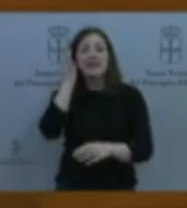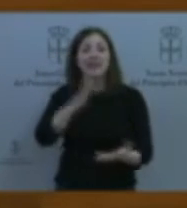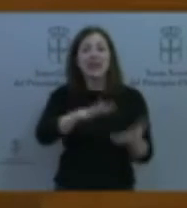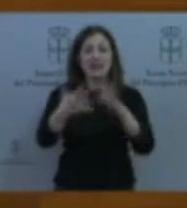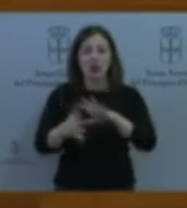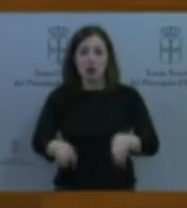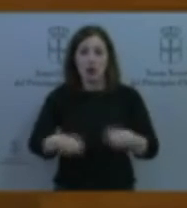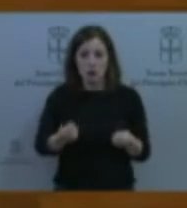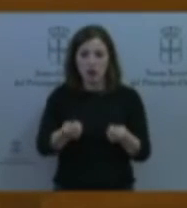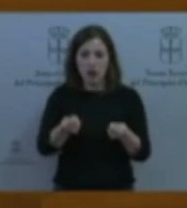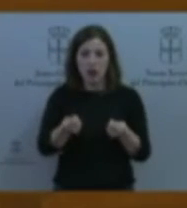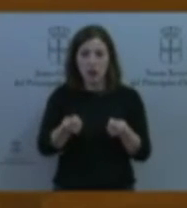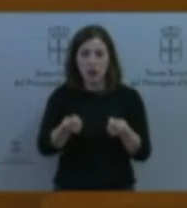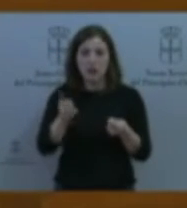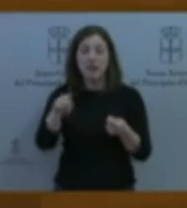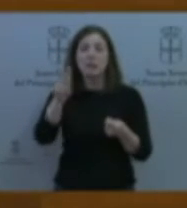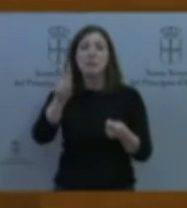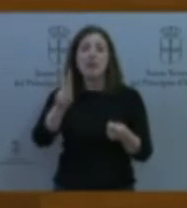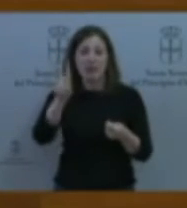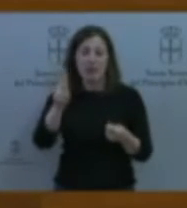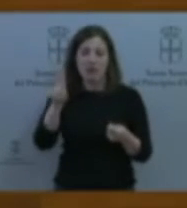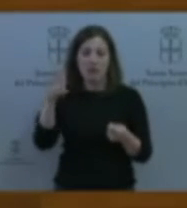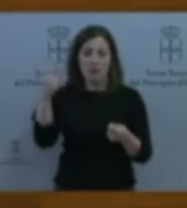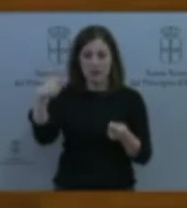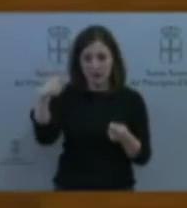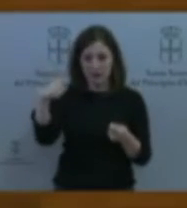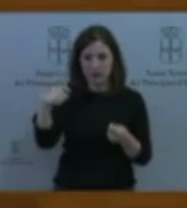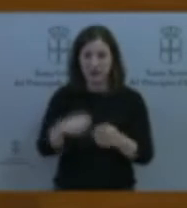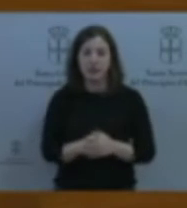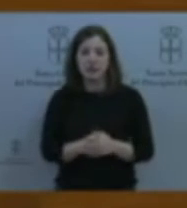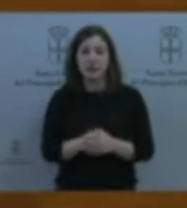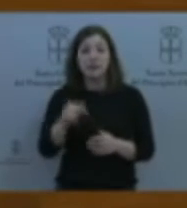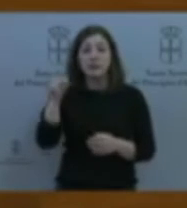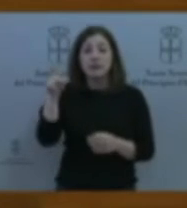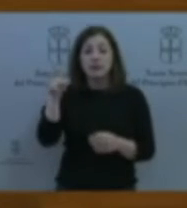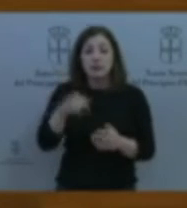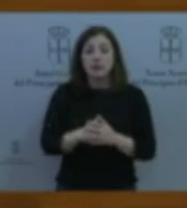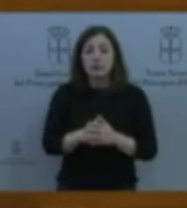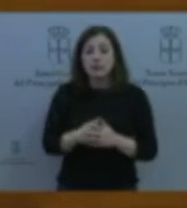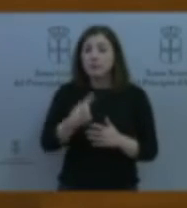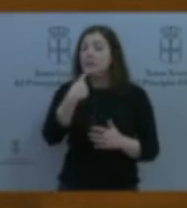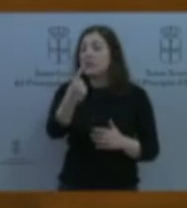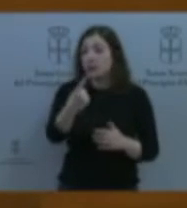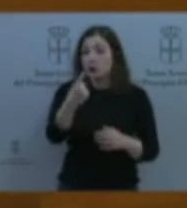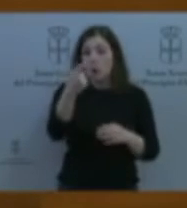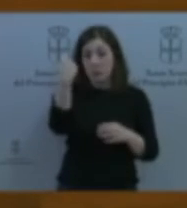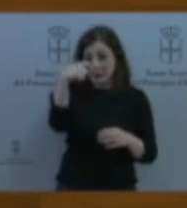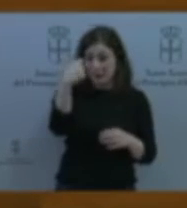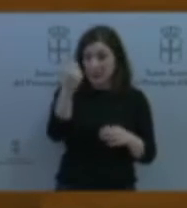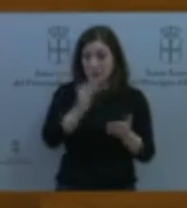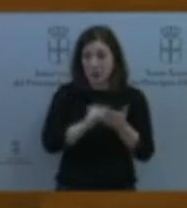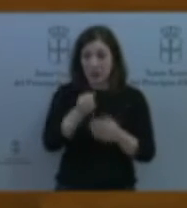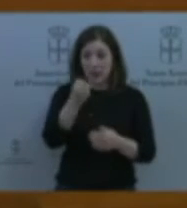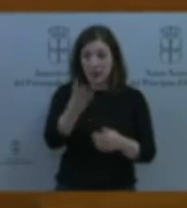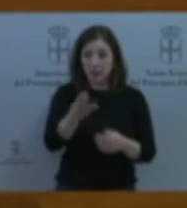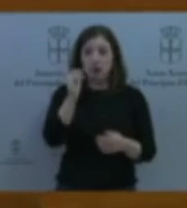cuarta. Aquí se le ha dicho al presidente, en muchas ocasiones, que solo se dedica a hacer tuits. Esto es